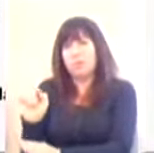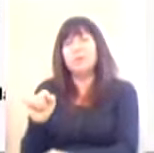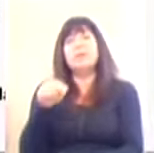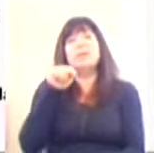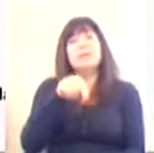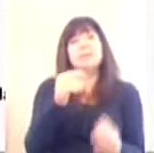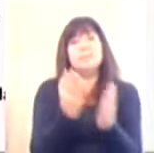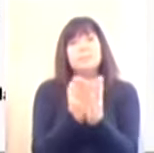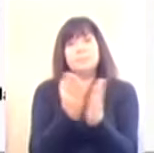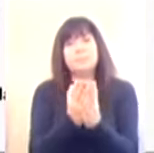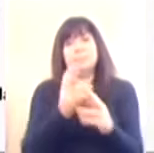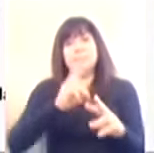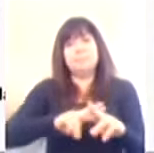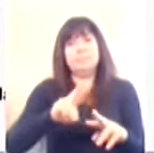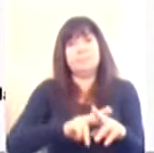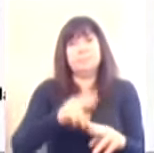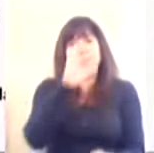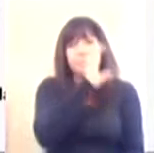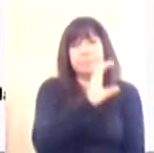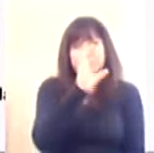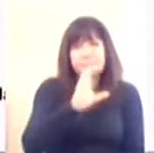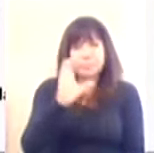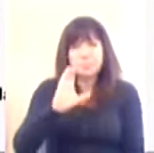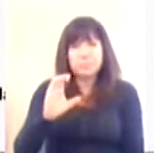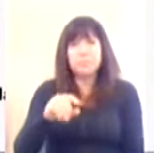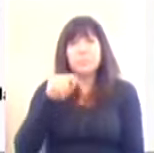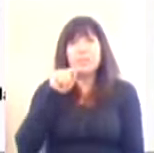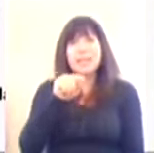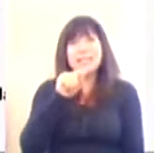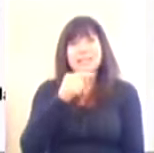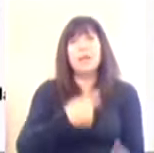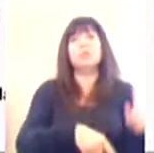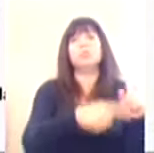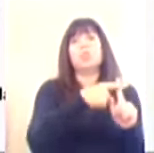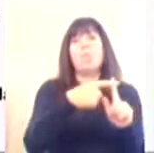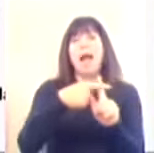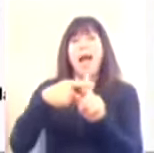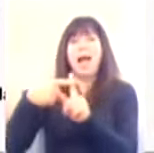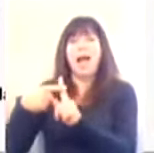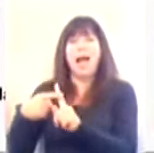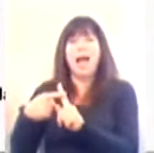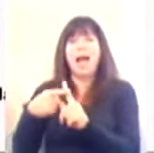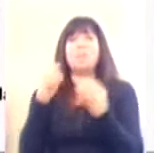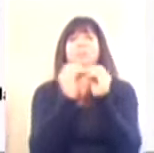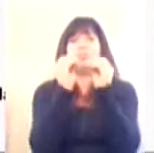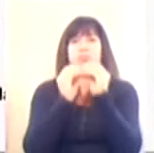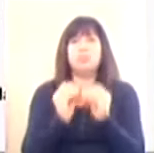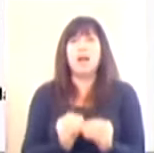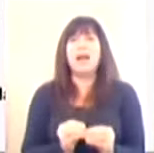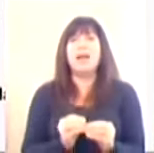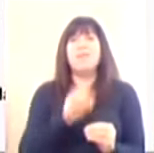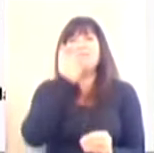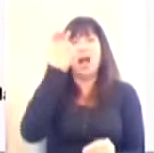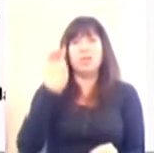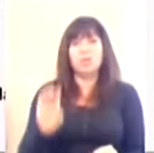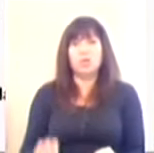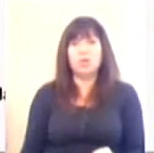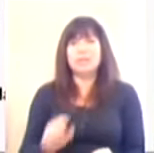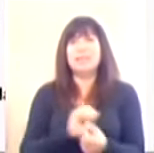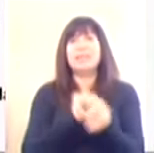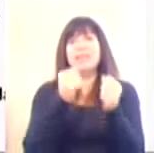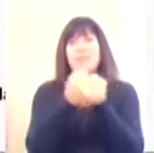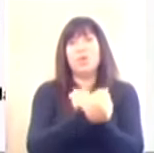estudio es precisamente buscar esa suma de factores. Y el resultado transforma esa iniciativa